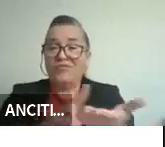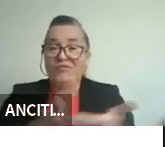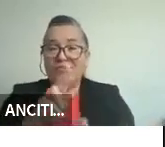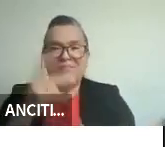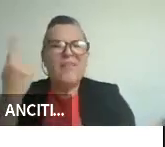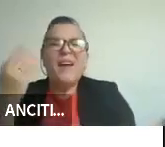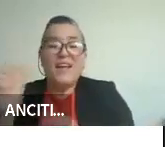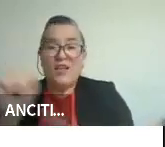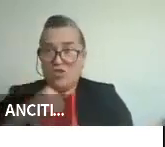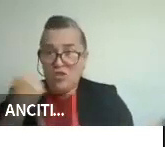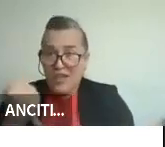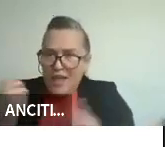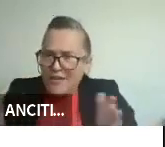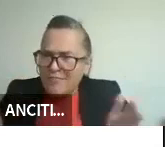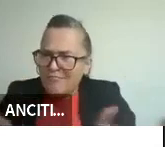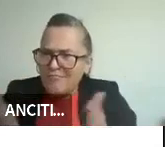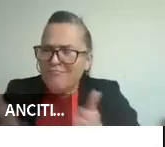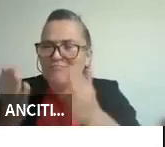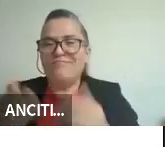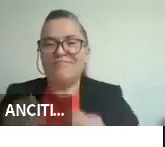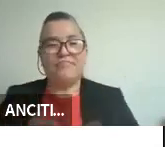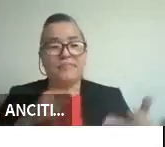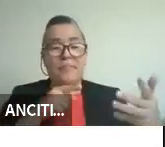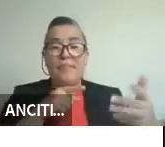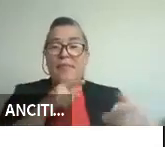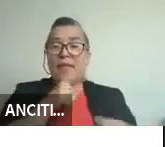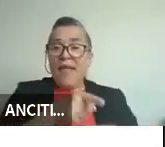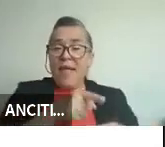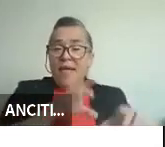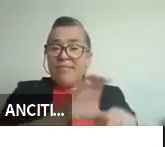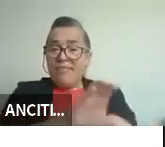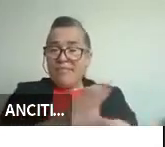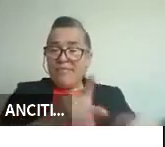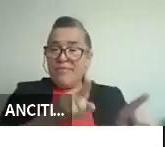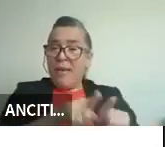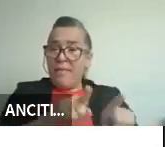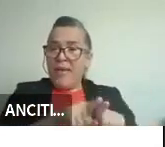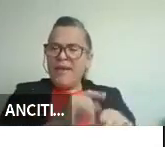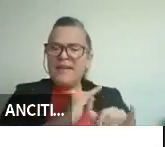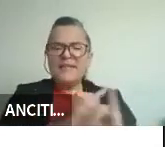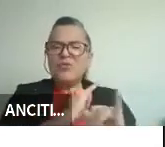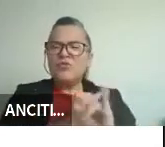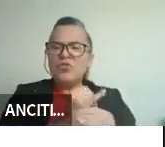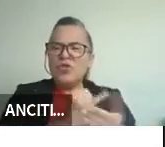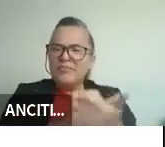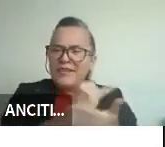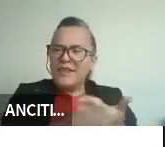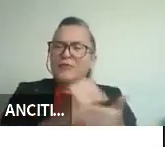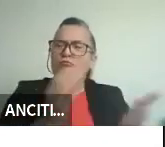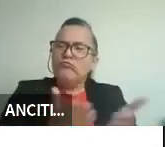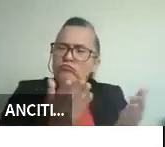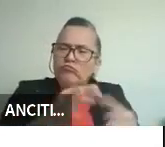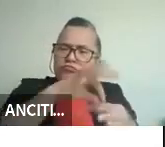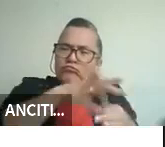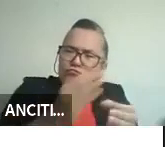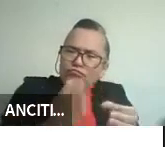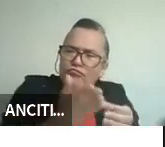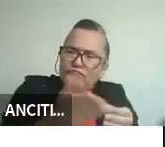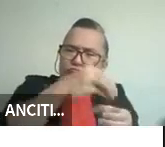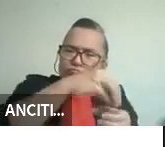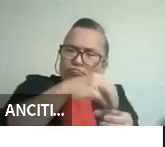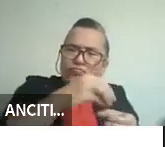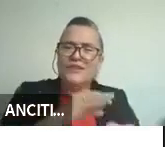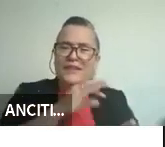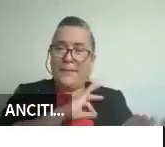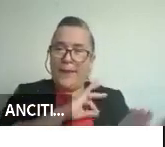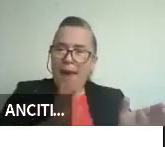sociedades a sí mismo en una institución donde la investigación se cultiva se fomenta se favorece es